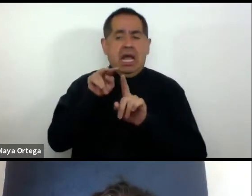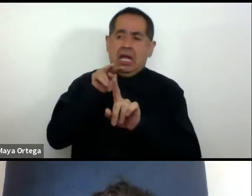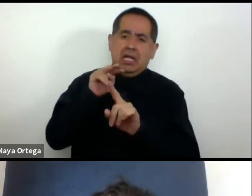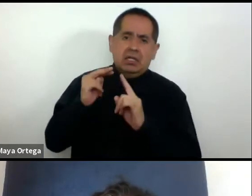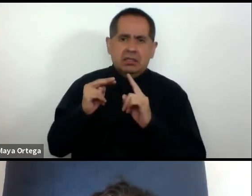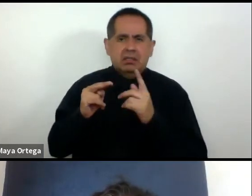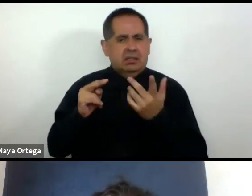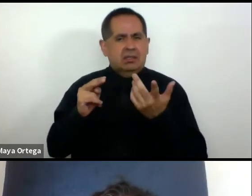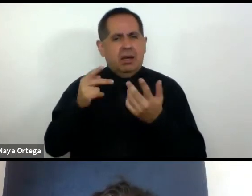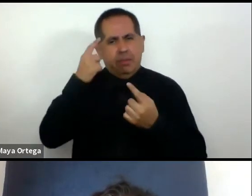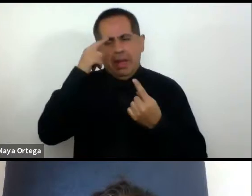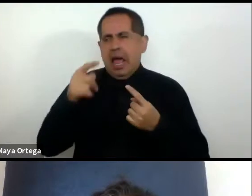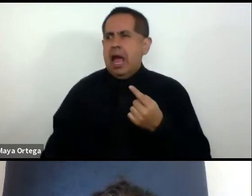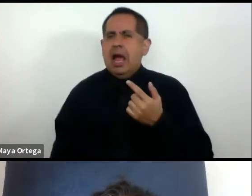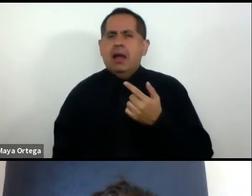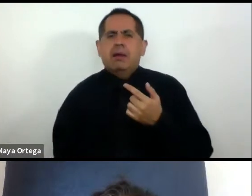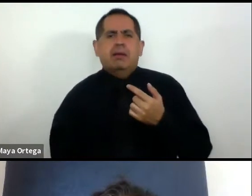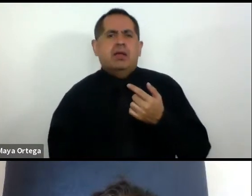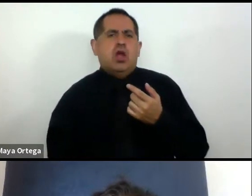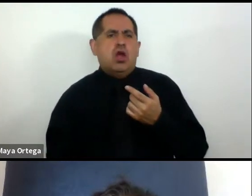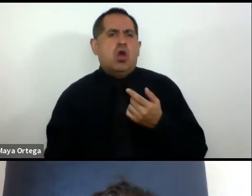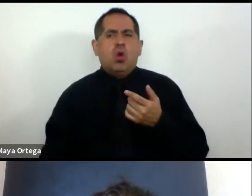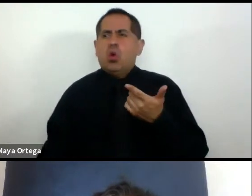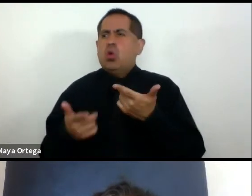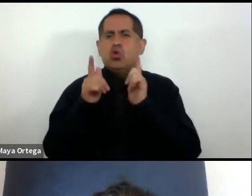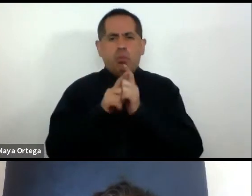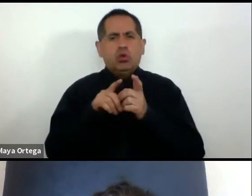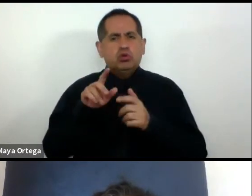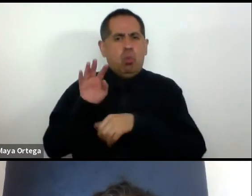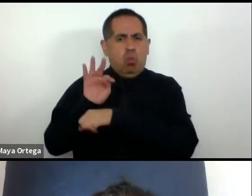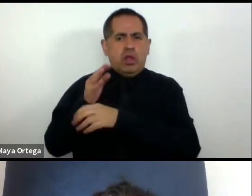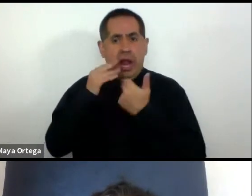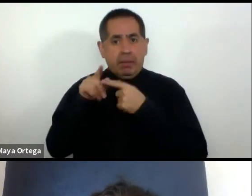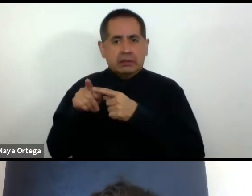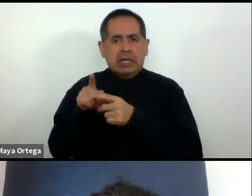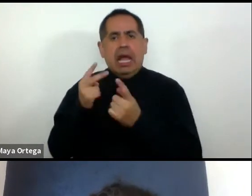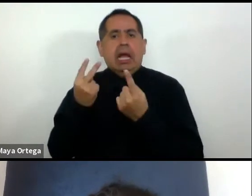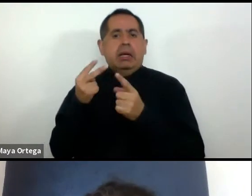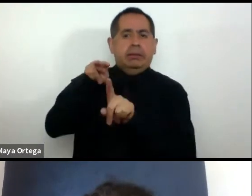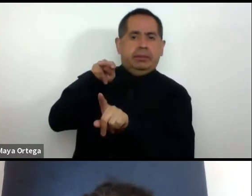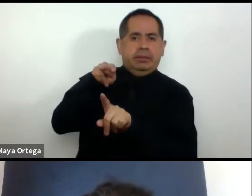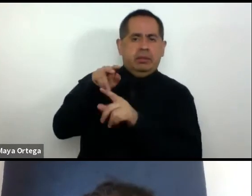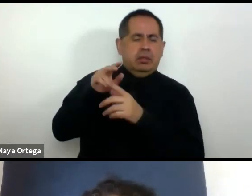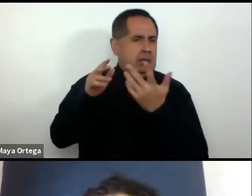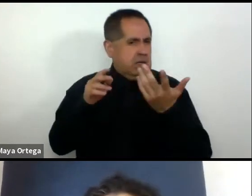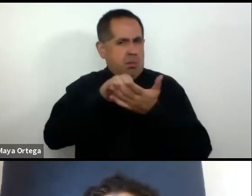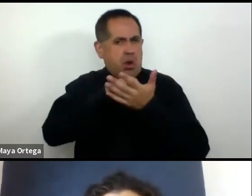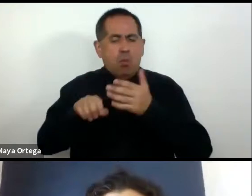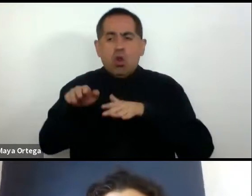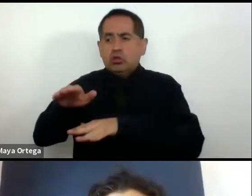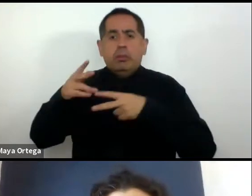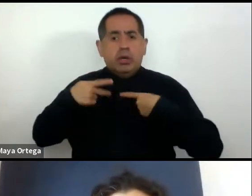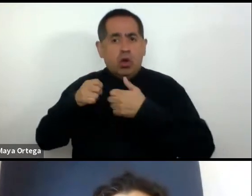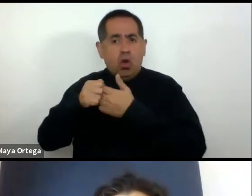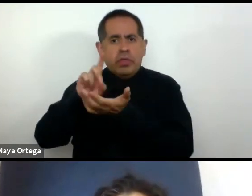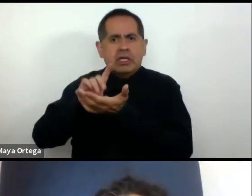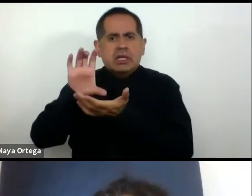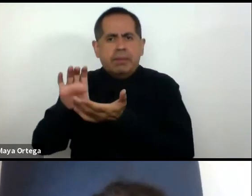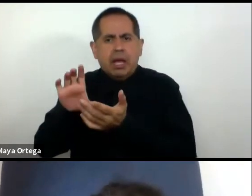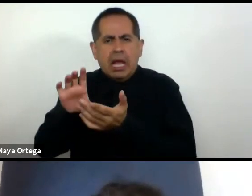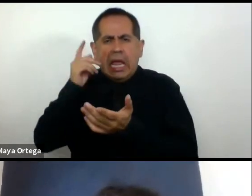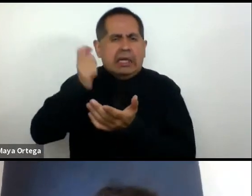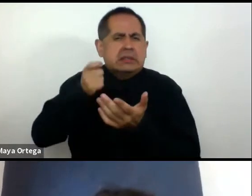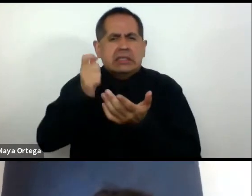nos enfrentamos a casos de grupos vulnerables. Entonces, ¿qué pasa con una perspectiva en materia de discapacidad? ¿Qué implica esa perspectiva en